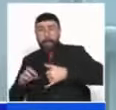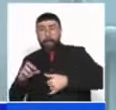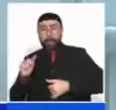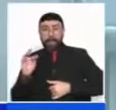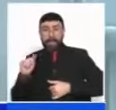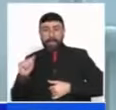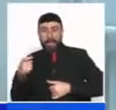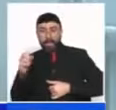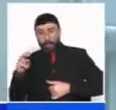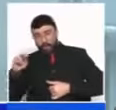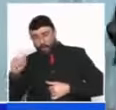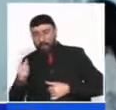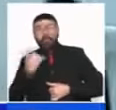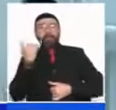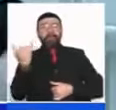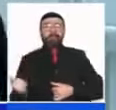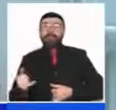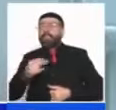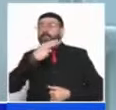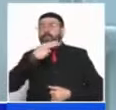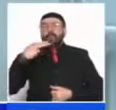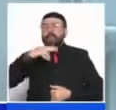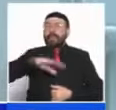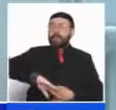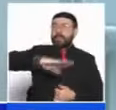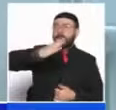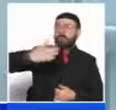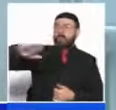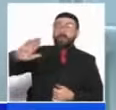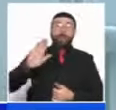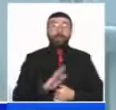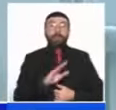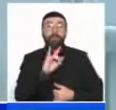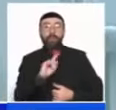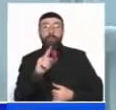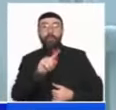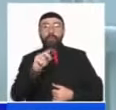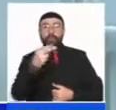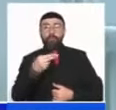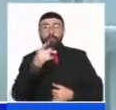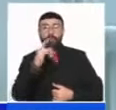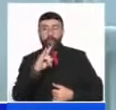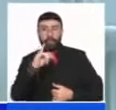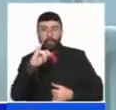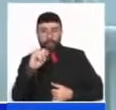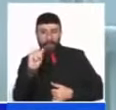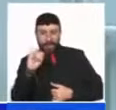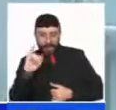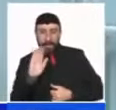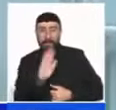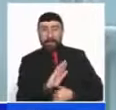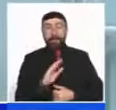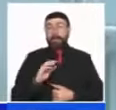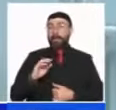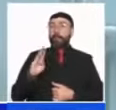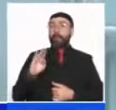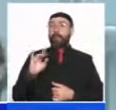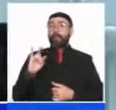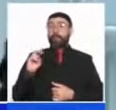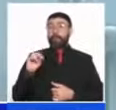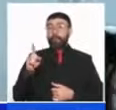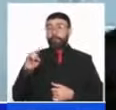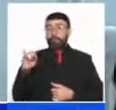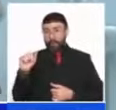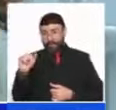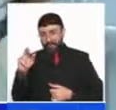con este glaciar Perito Moreno que es fantástico, con un Ushuaia, con Buenos Aires, por supuesto, para poder conocer el tango, para poder comer una